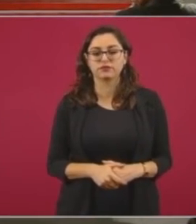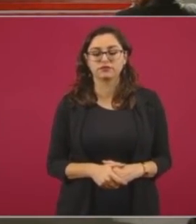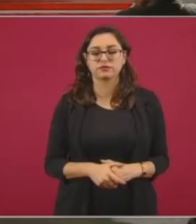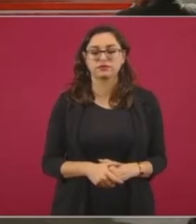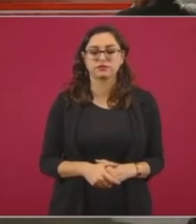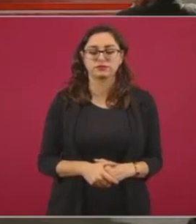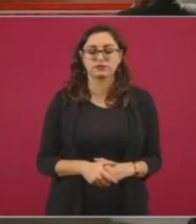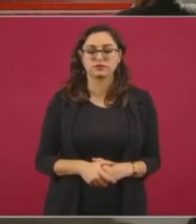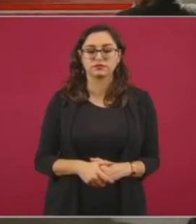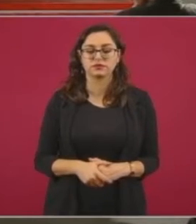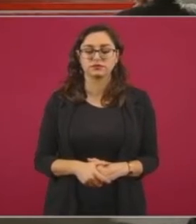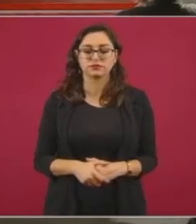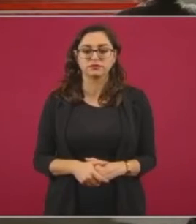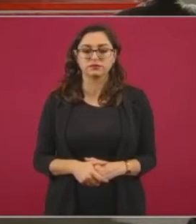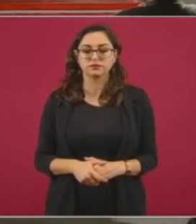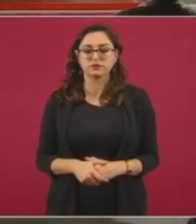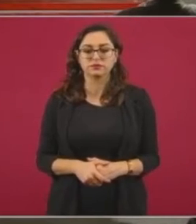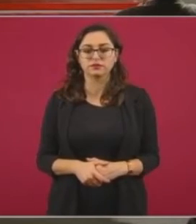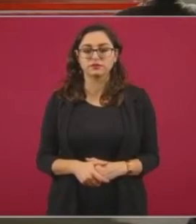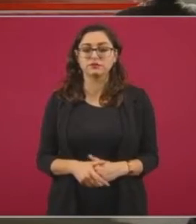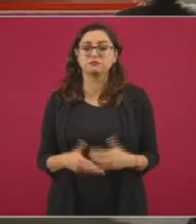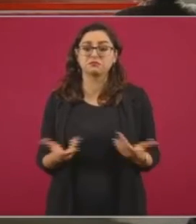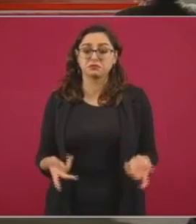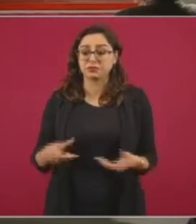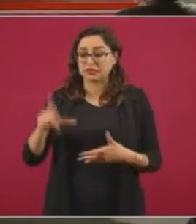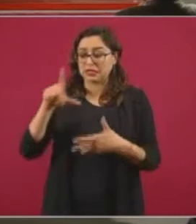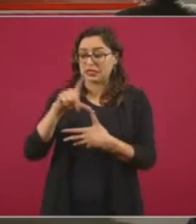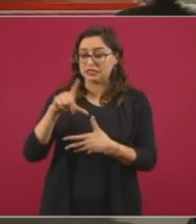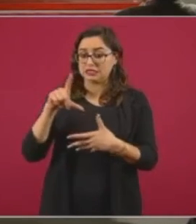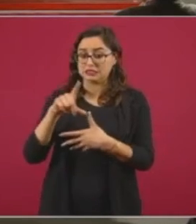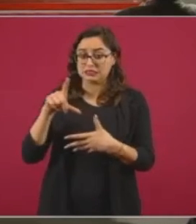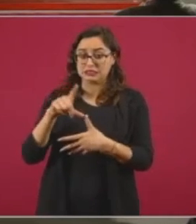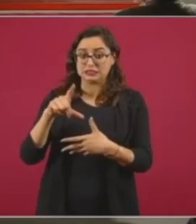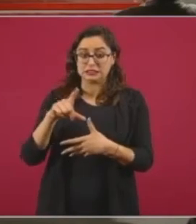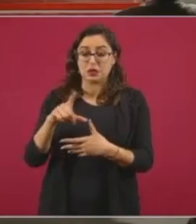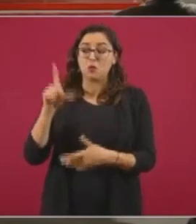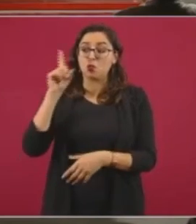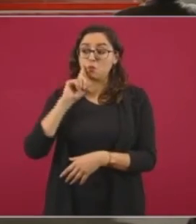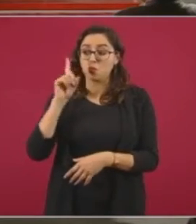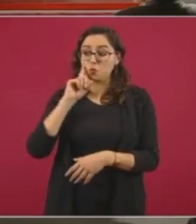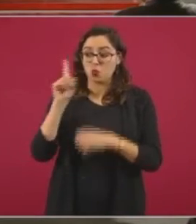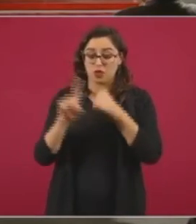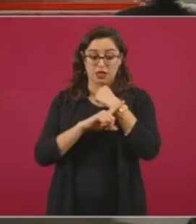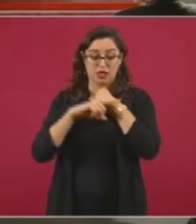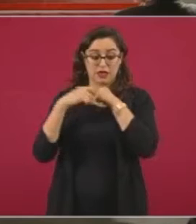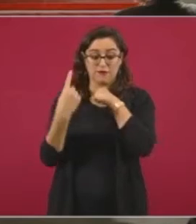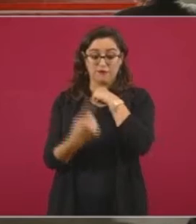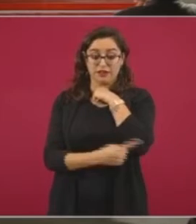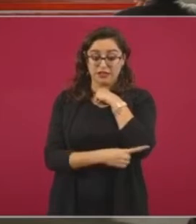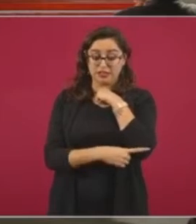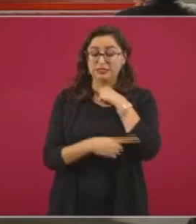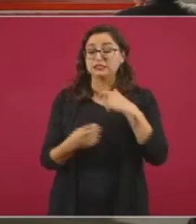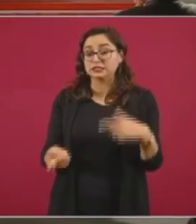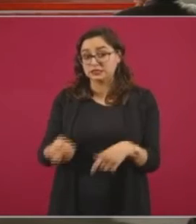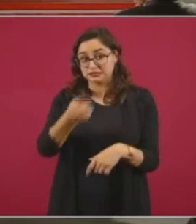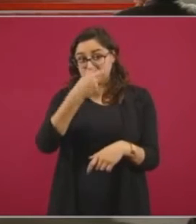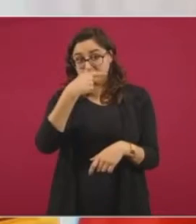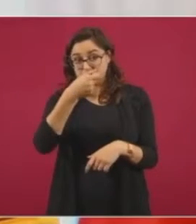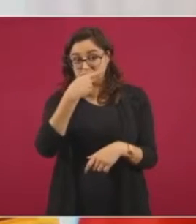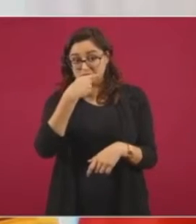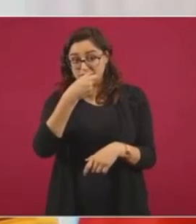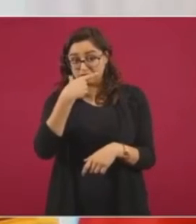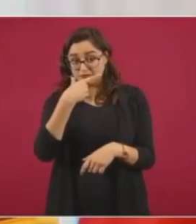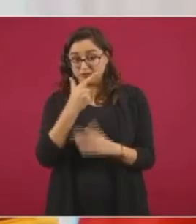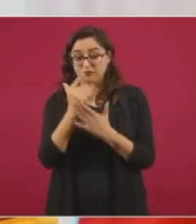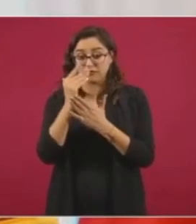desde el año 2010. Para América Latina, el porcentaje de mujeres embarazadas en tratamiento antirretroviral